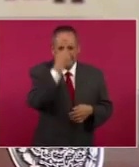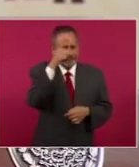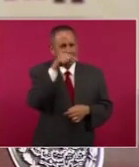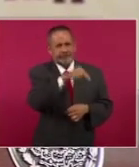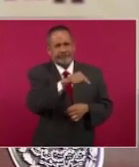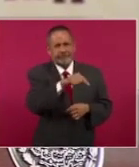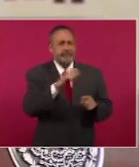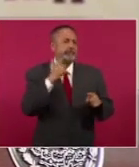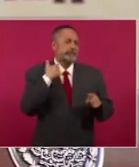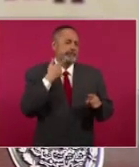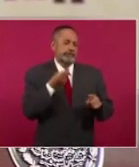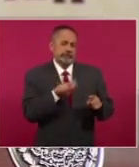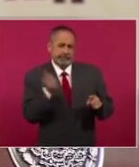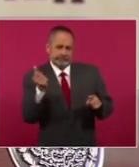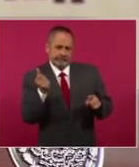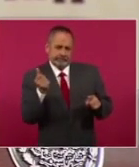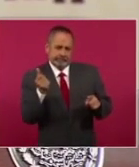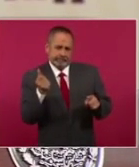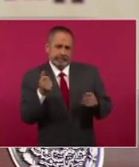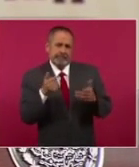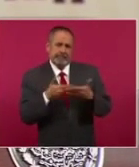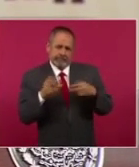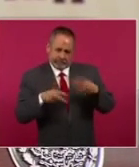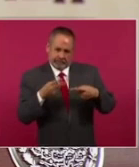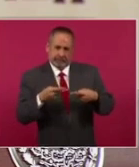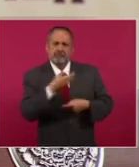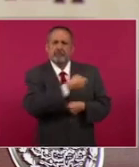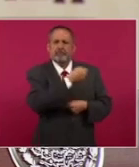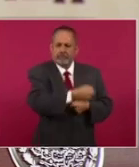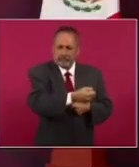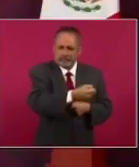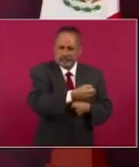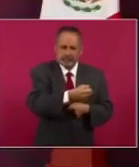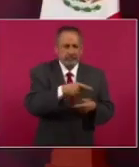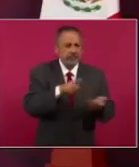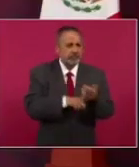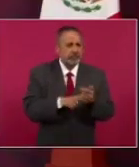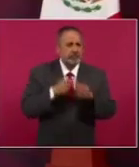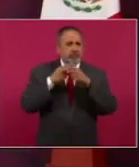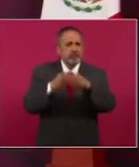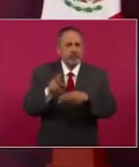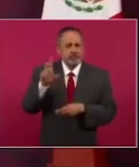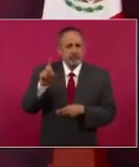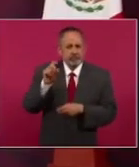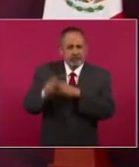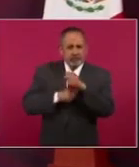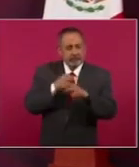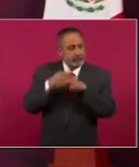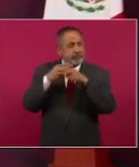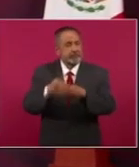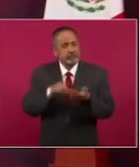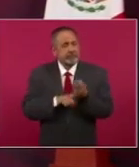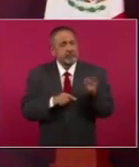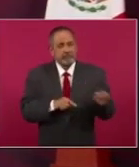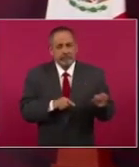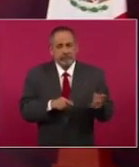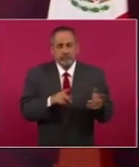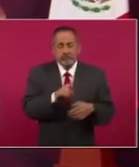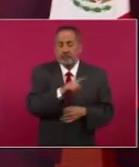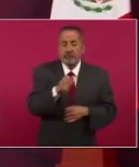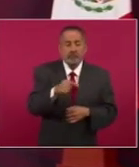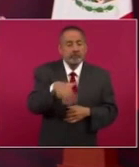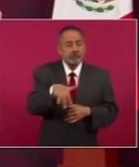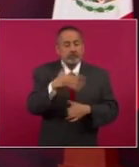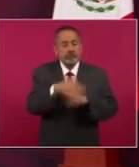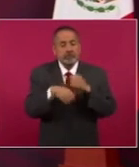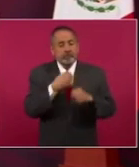nuestro valiente hombre de hierro vuelve a exponer a Calderón, corrupción de Calderón, y dice